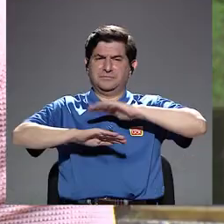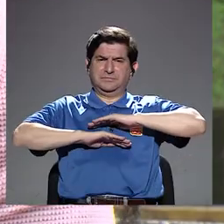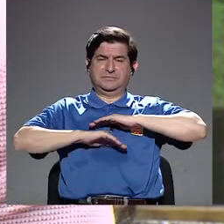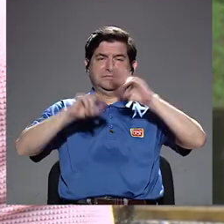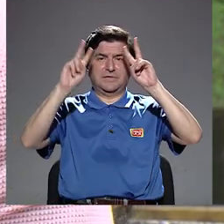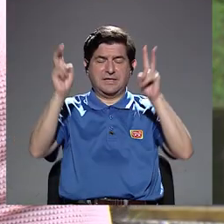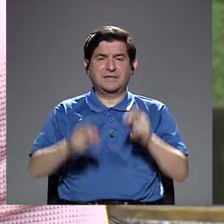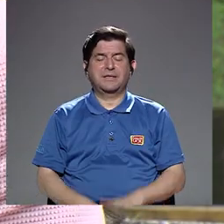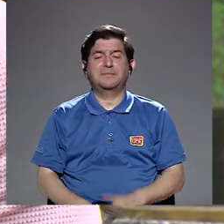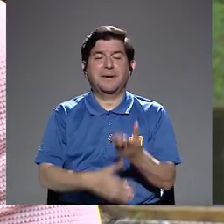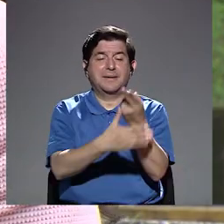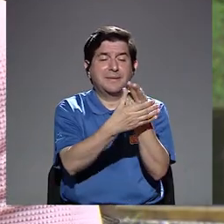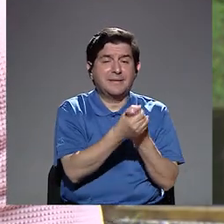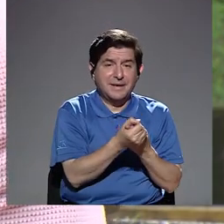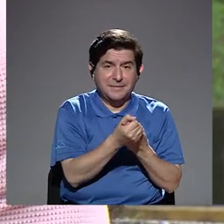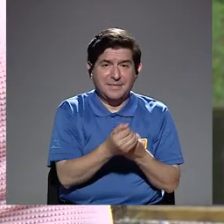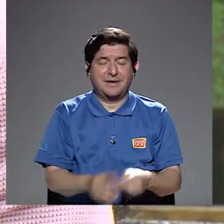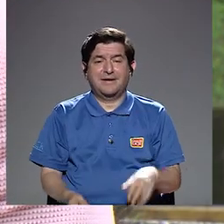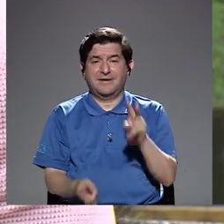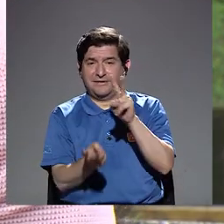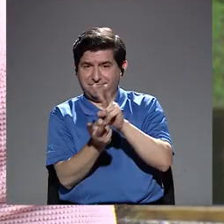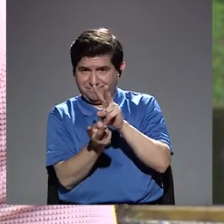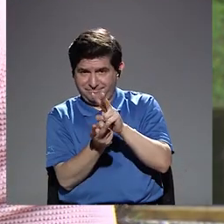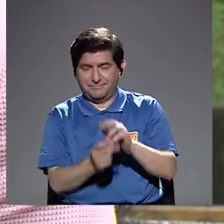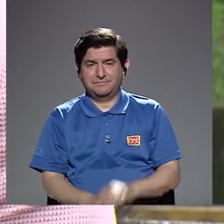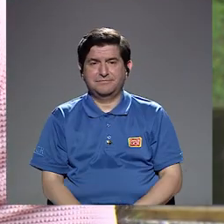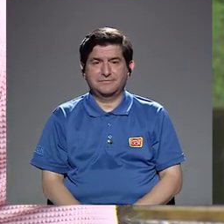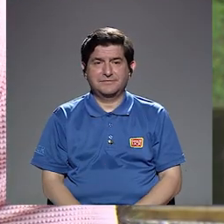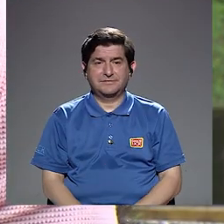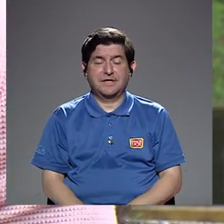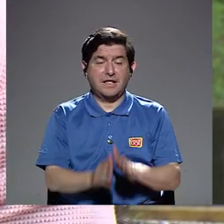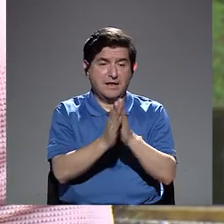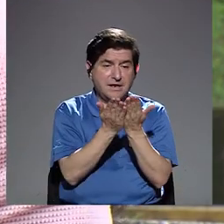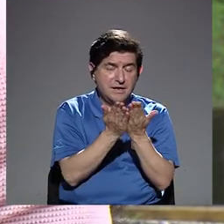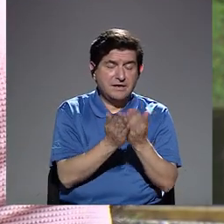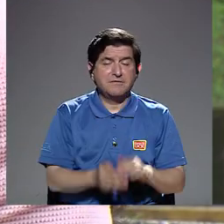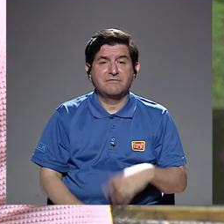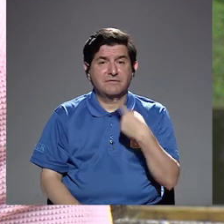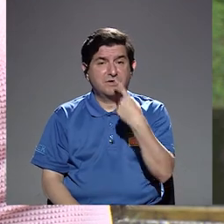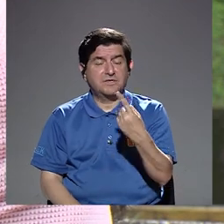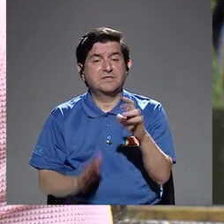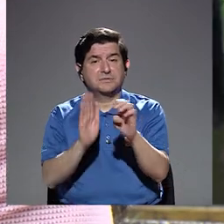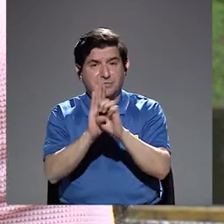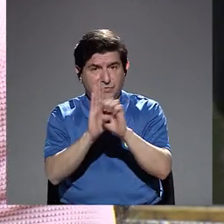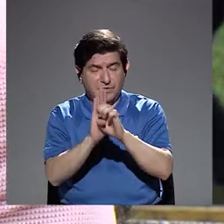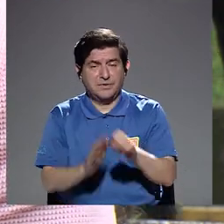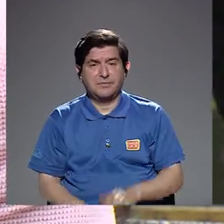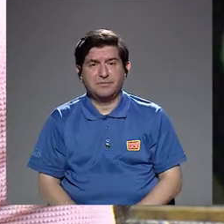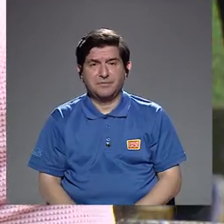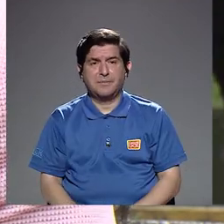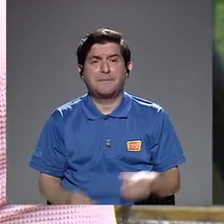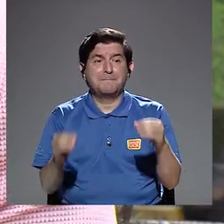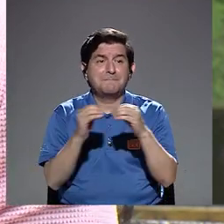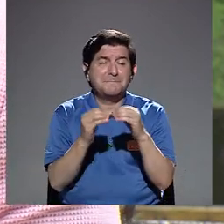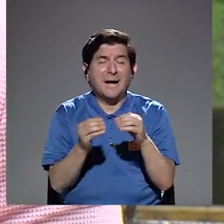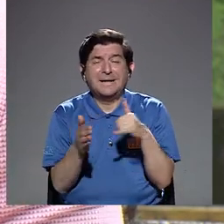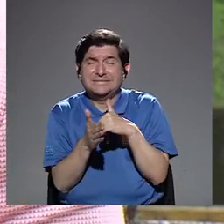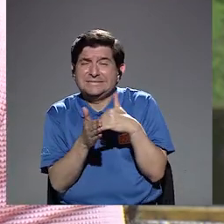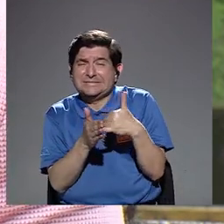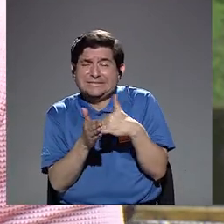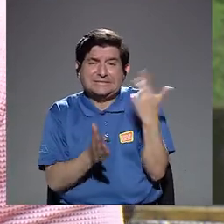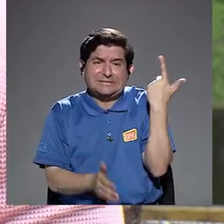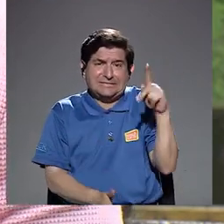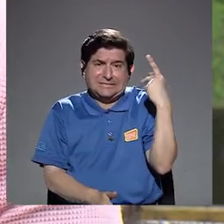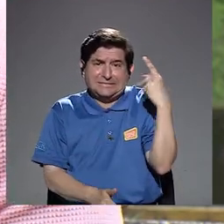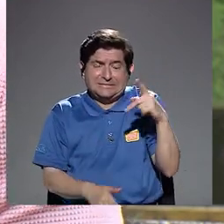por ejemplo, de parejas sexuales. Se dice, y la literatura y los estudios hablan de que, por ejemplo, hay mucha más vulnerabilidad